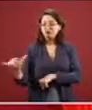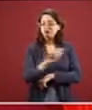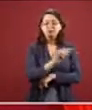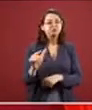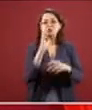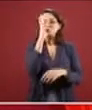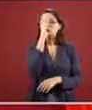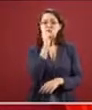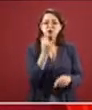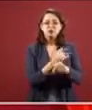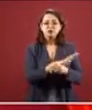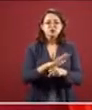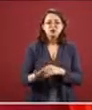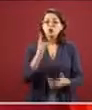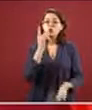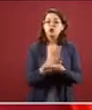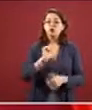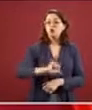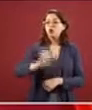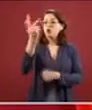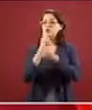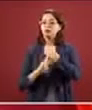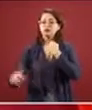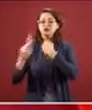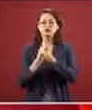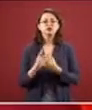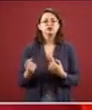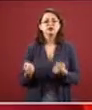¿Y qué hacían? Pues lo levantaban